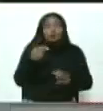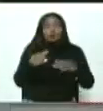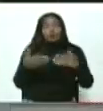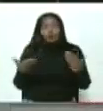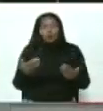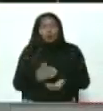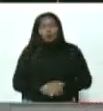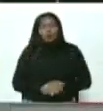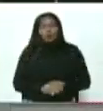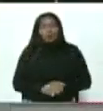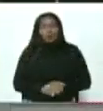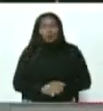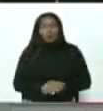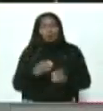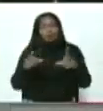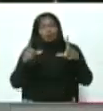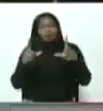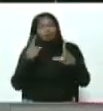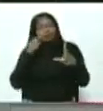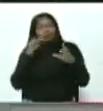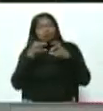busca la el tarjetón, ¿qué es lo que busca?